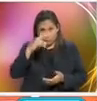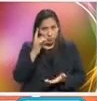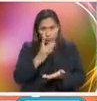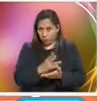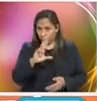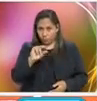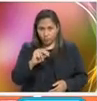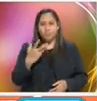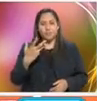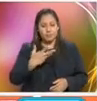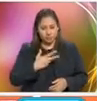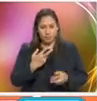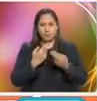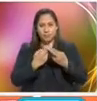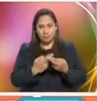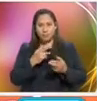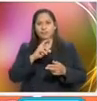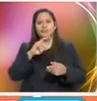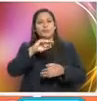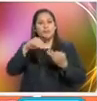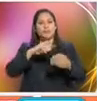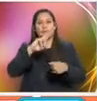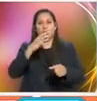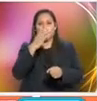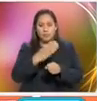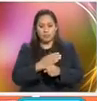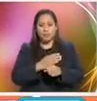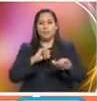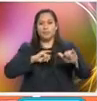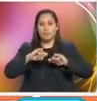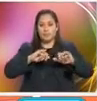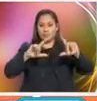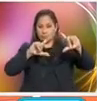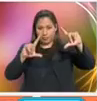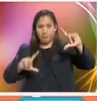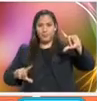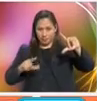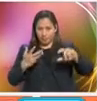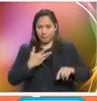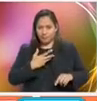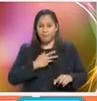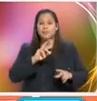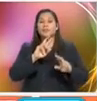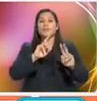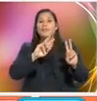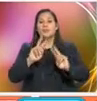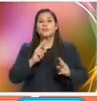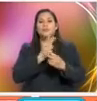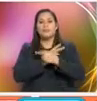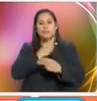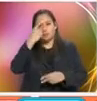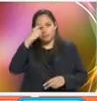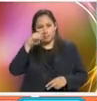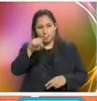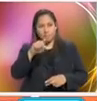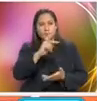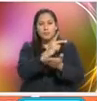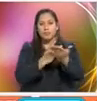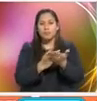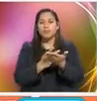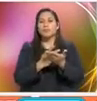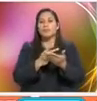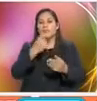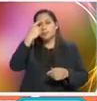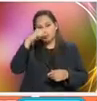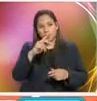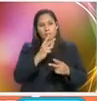es un evento que recorre la geografía nacional, que se llama Un Verano para Ti, Programa de Educación Patrimonial para Verano, ¿no?